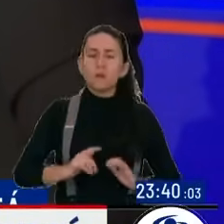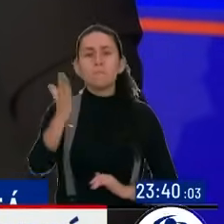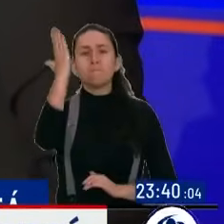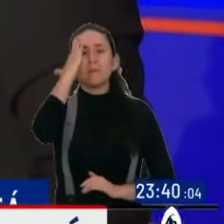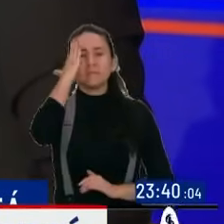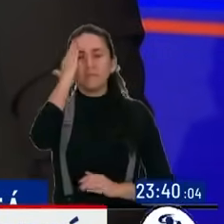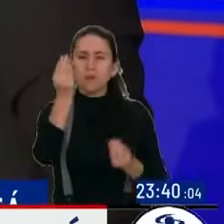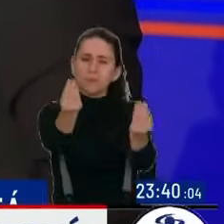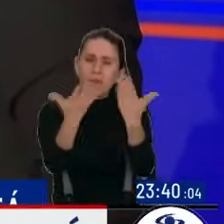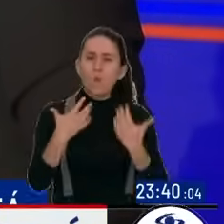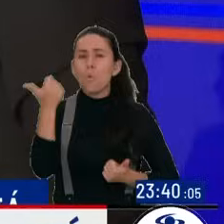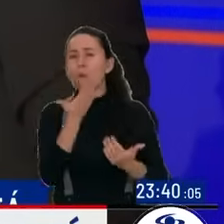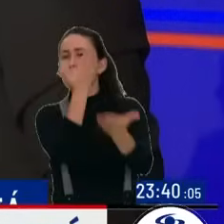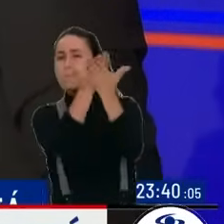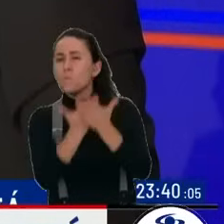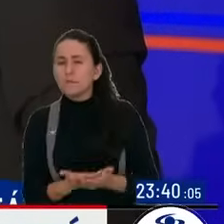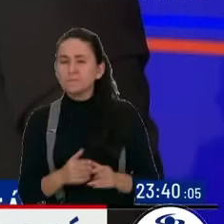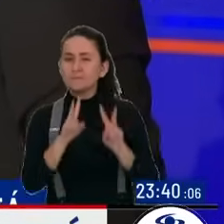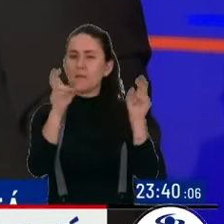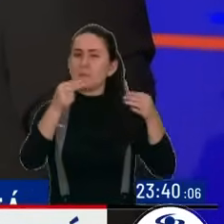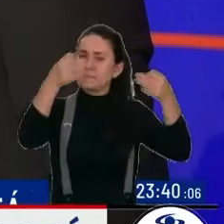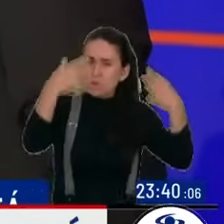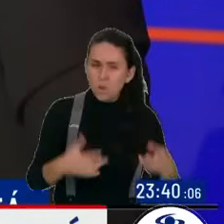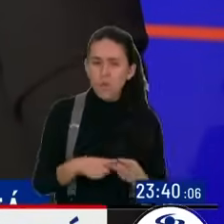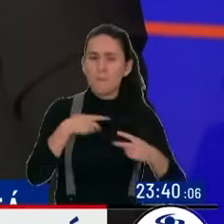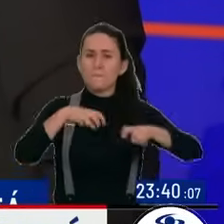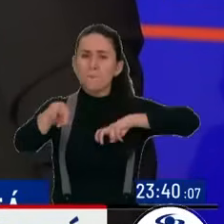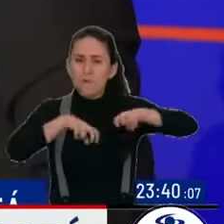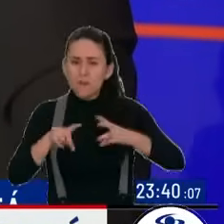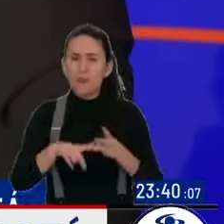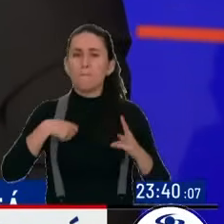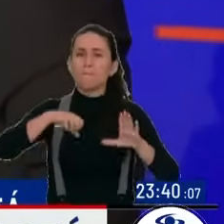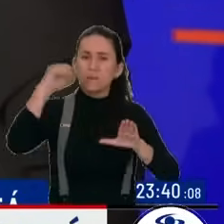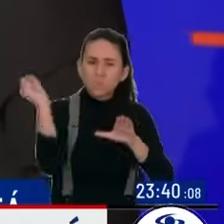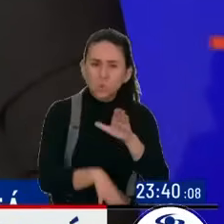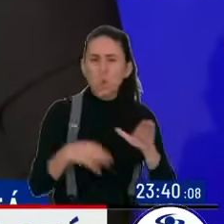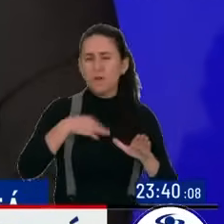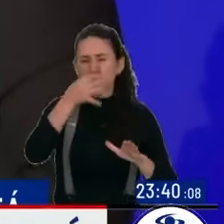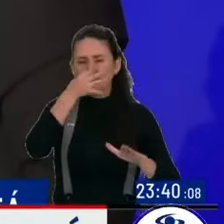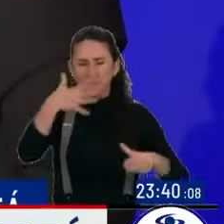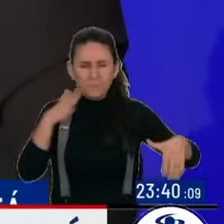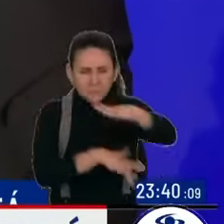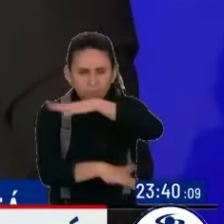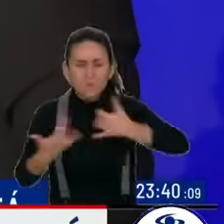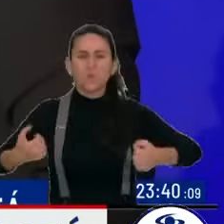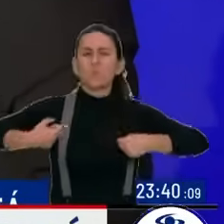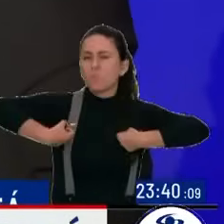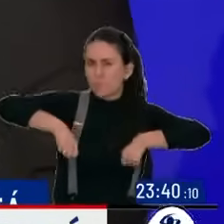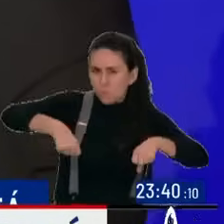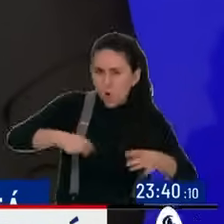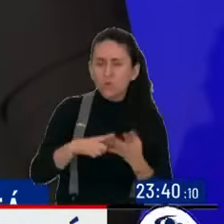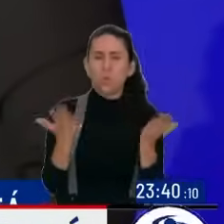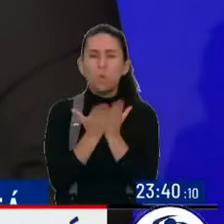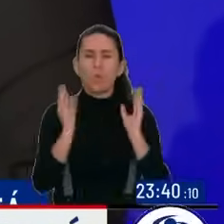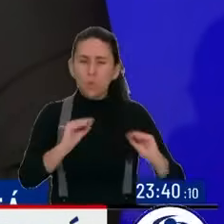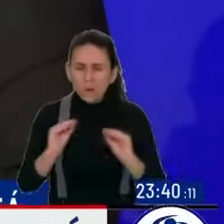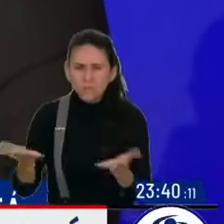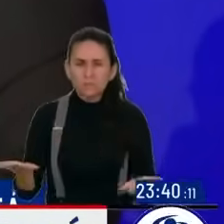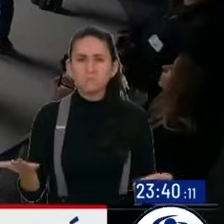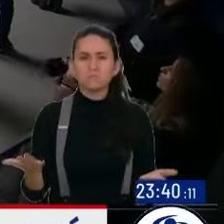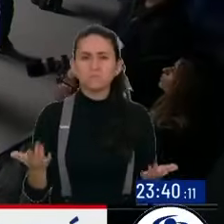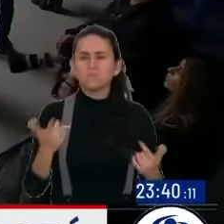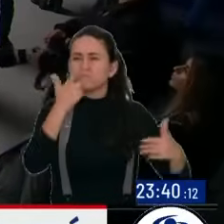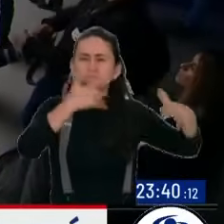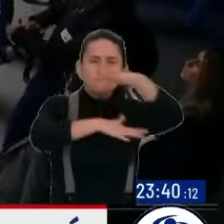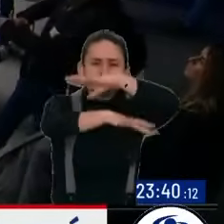solucionar los problemas. Inseguridad, movilidad, basuras, contaminación, las motos, educación, el aire en la